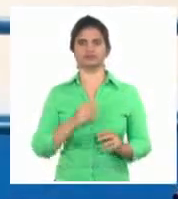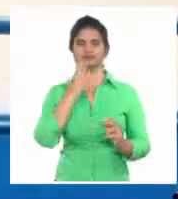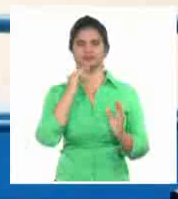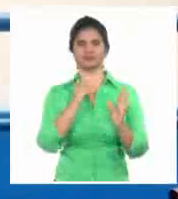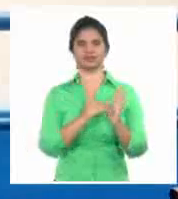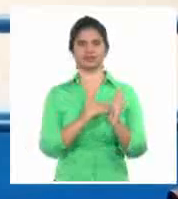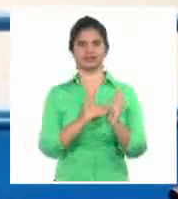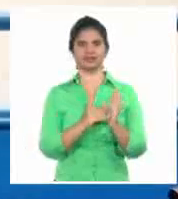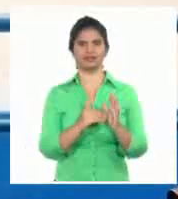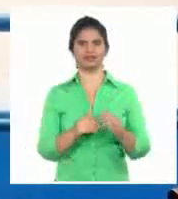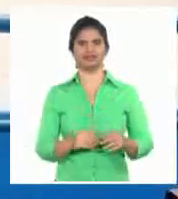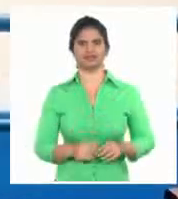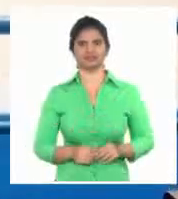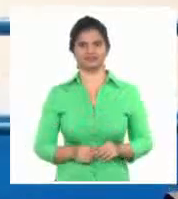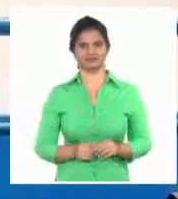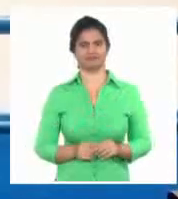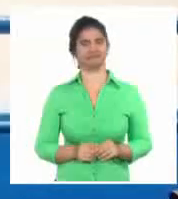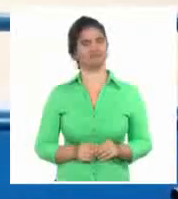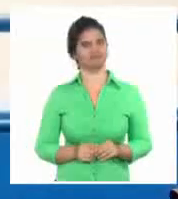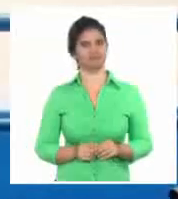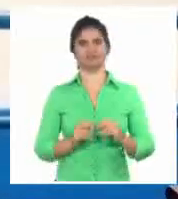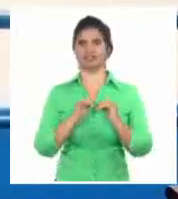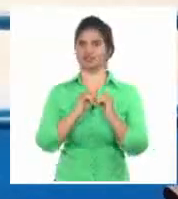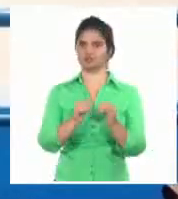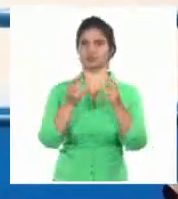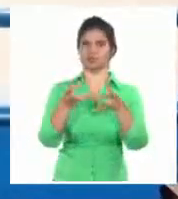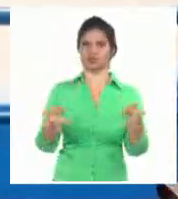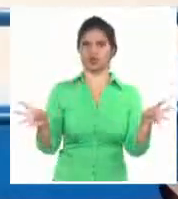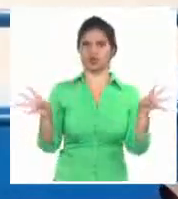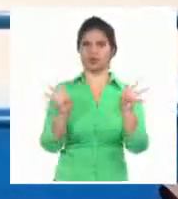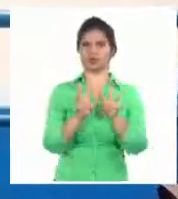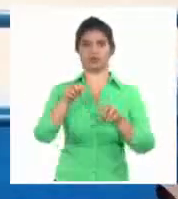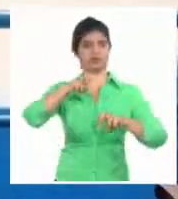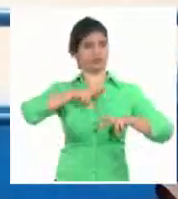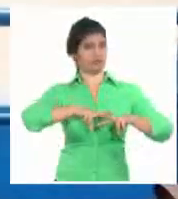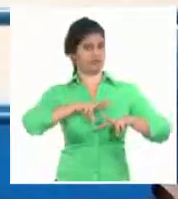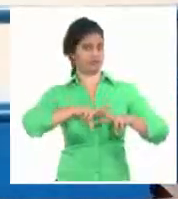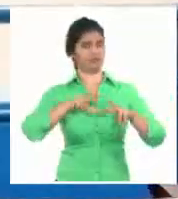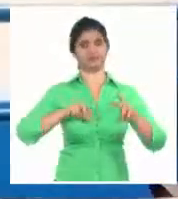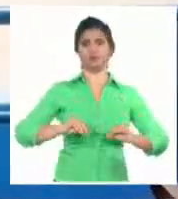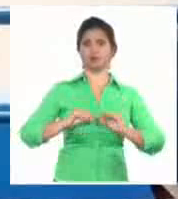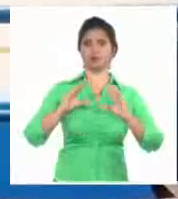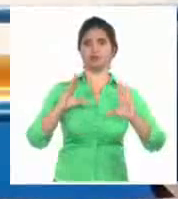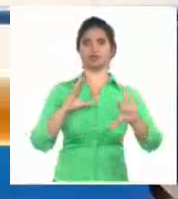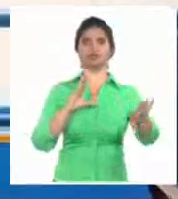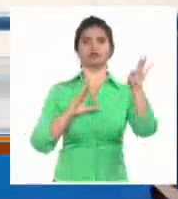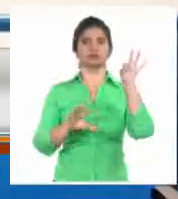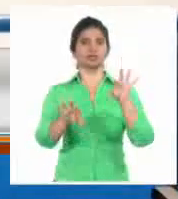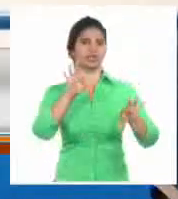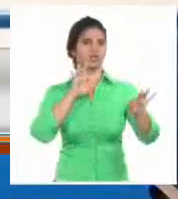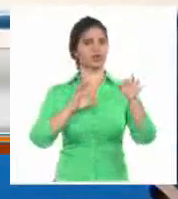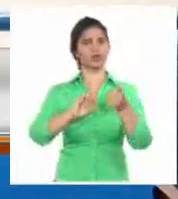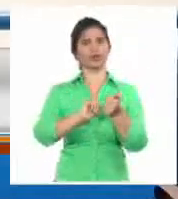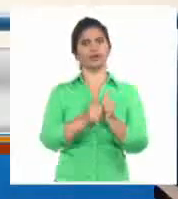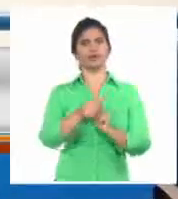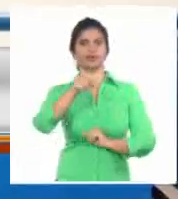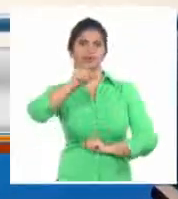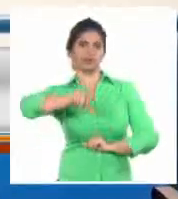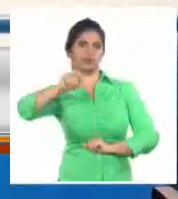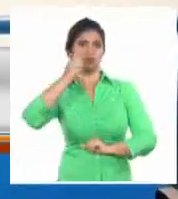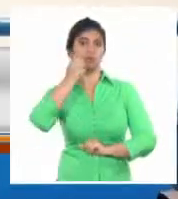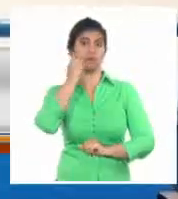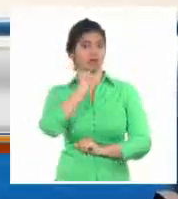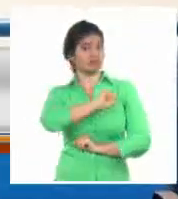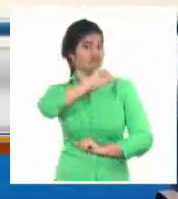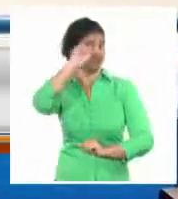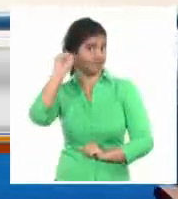Sí, gracias, Miguel. Nos encontramos en el Coliseo de la Ciudad Deportiva, donde esta mañana fueron elegidos los atletas más destacados del año 2023